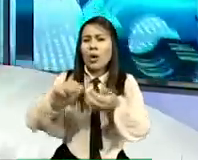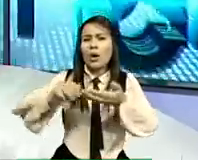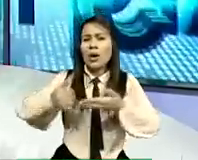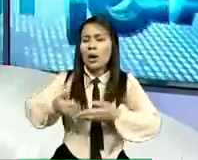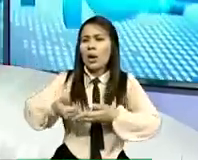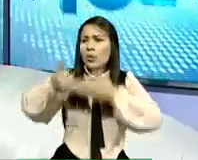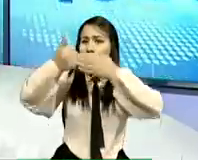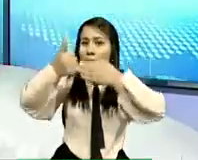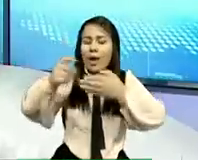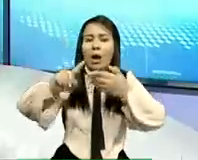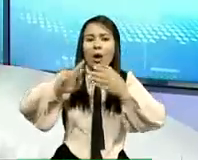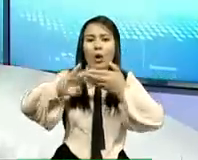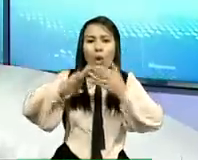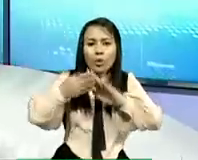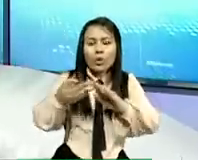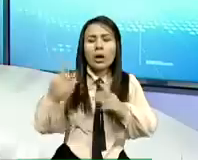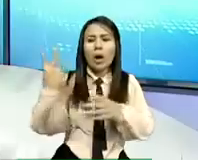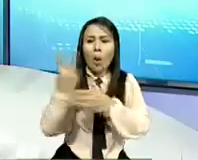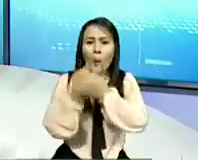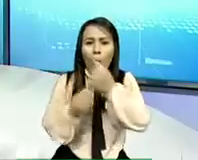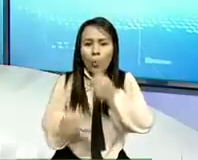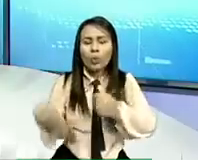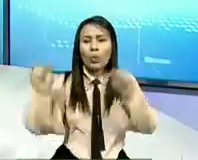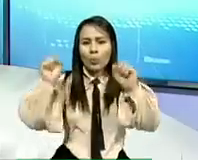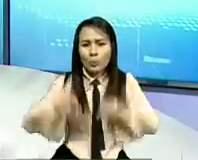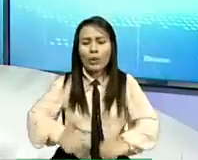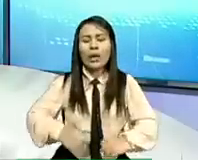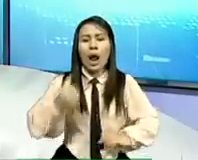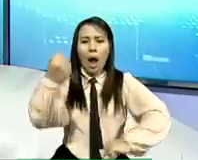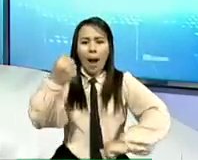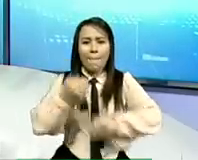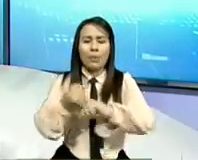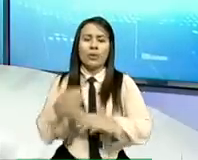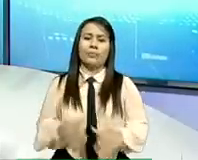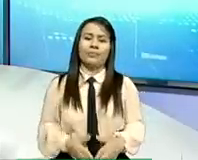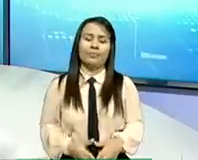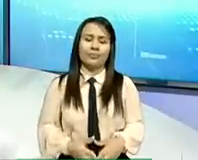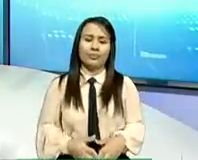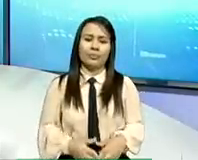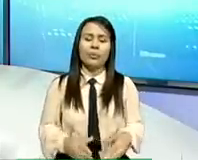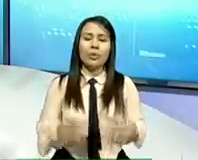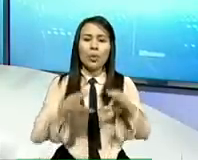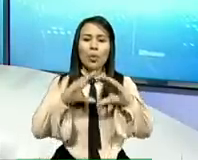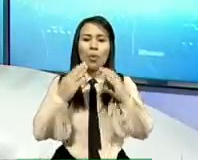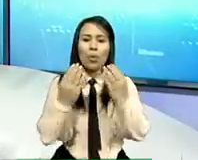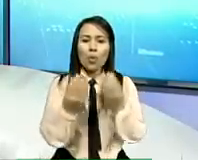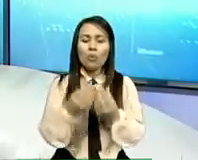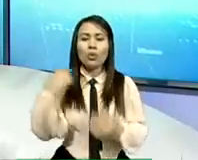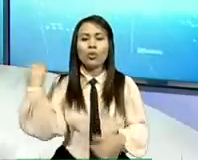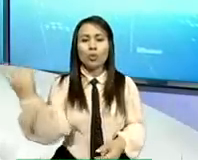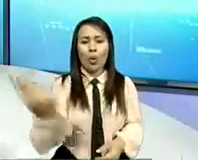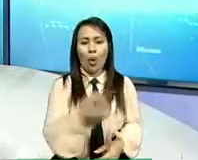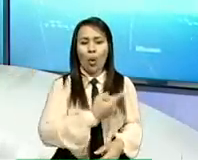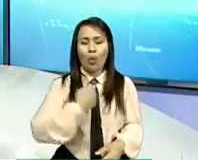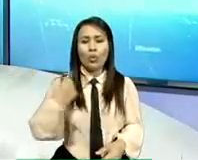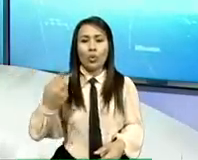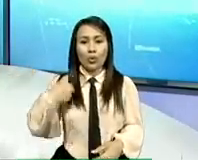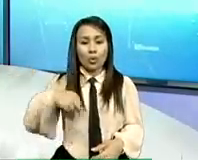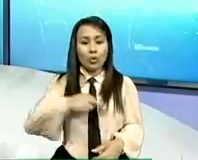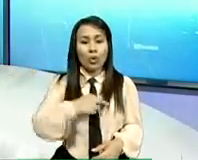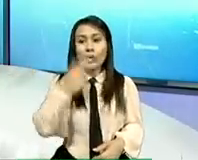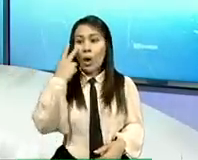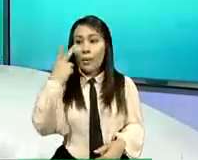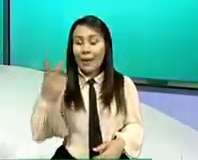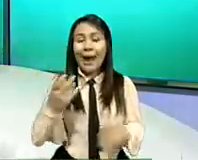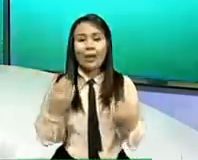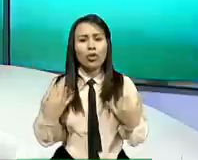trabajar si no hay un conjunto de sociedad que la respalde. Y ese conjunto de la sociedad somos todos. Lo que acabamos de ver y lo que